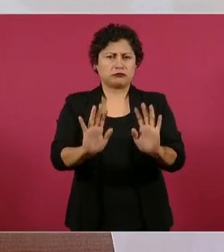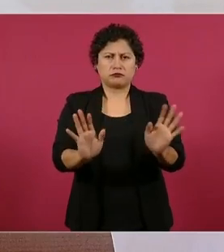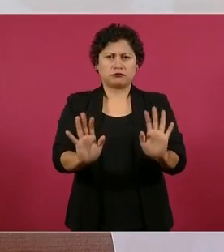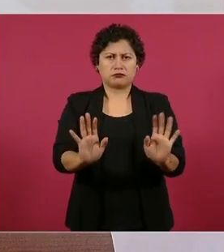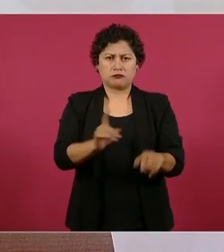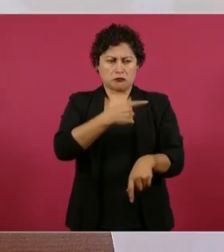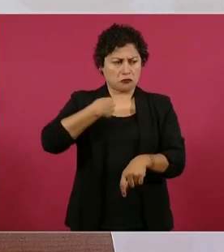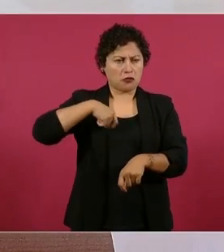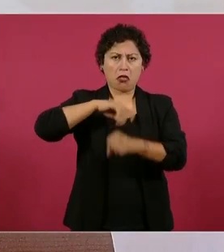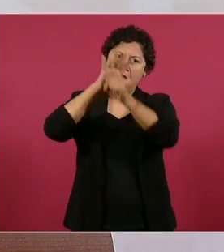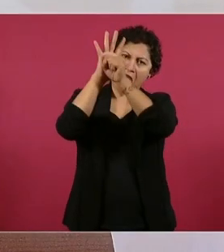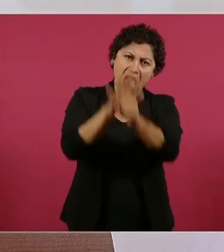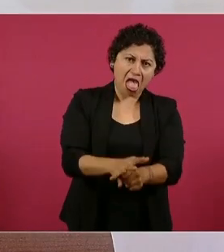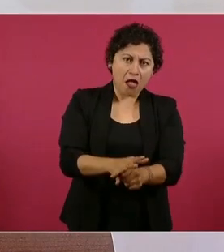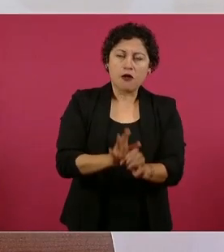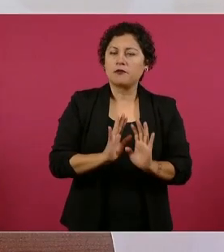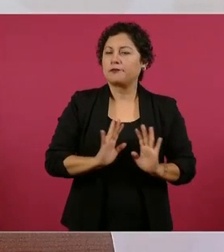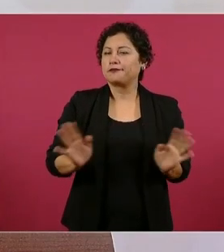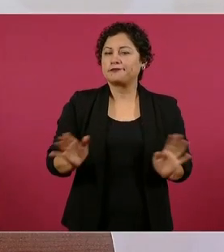porque nosotros no somos